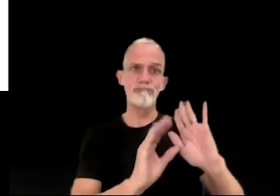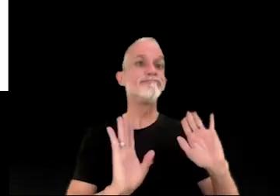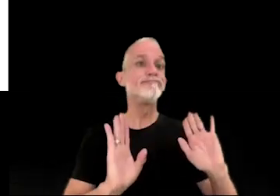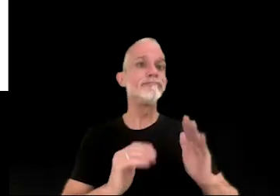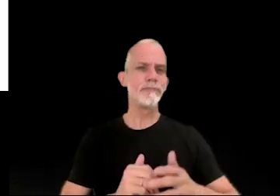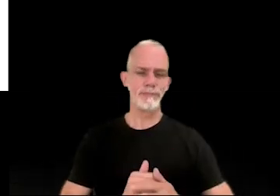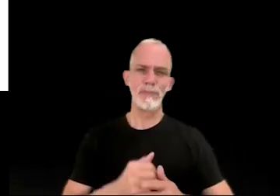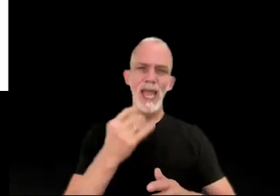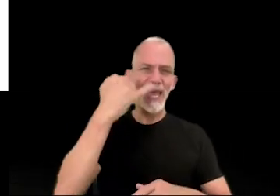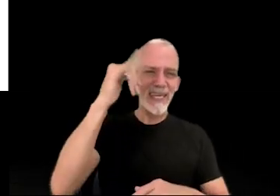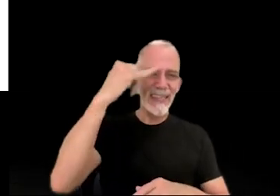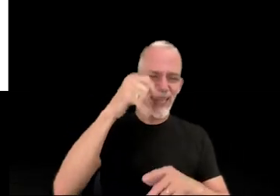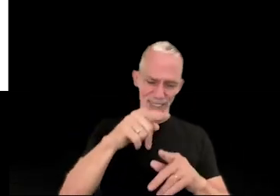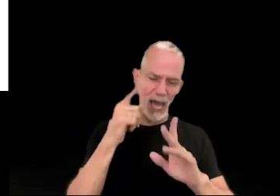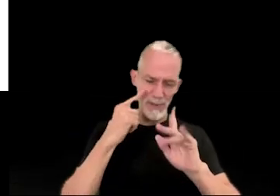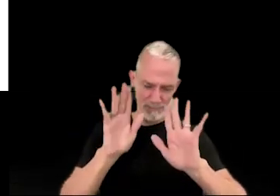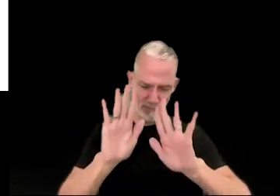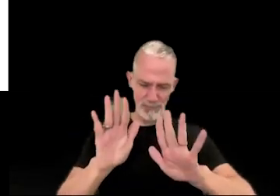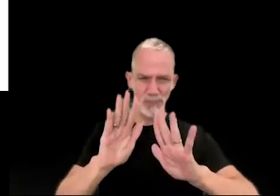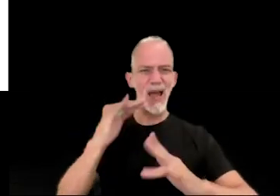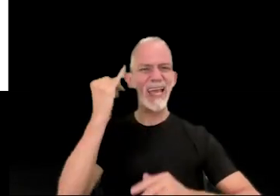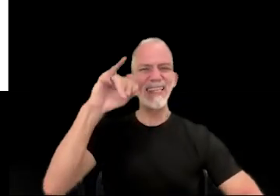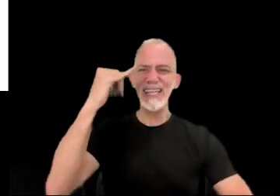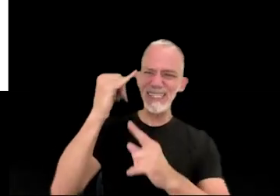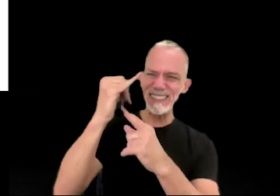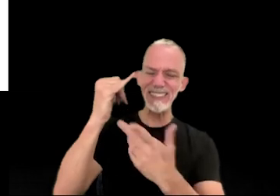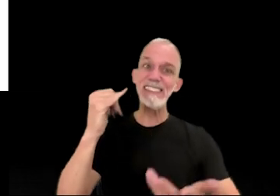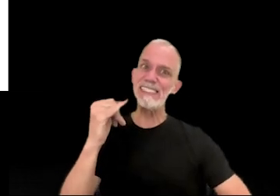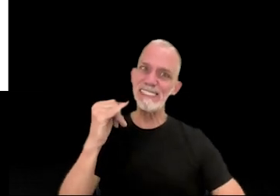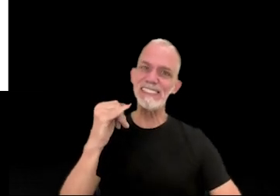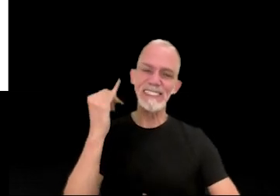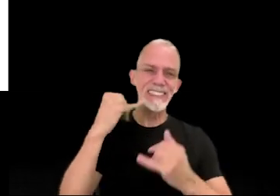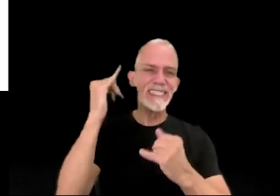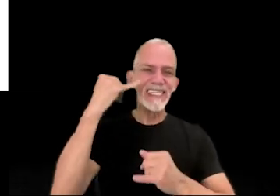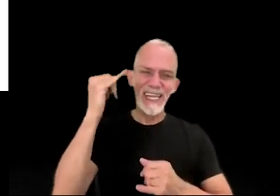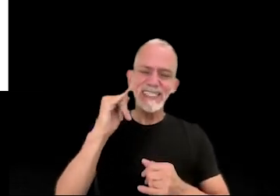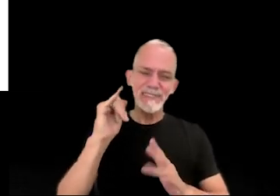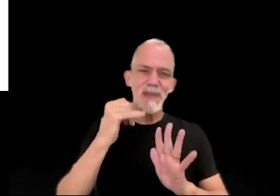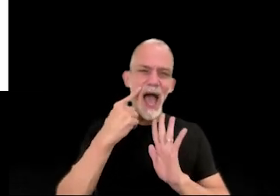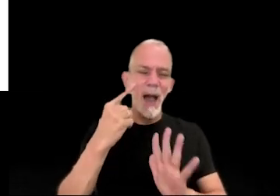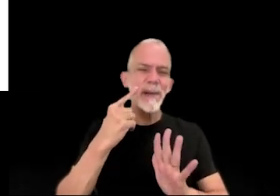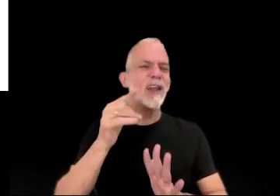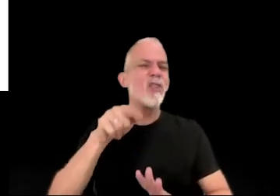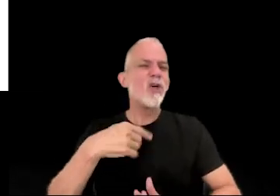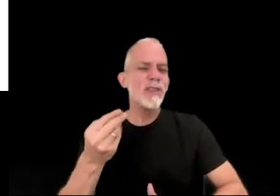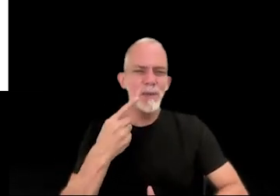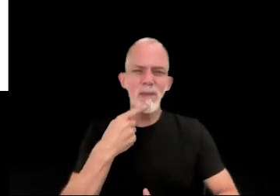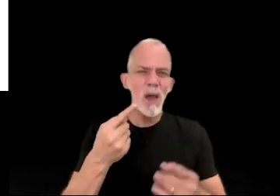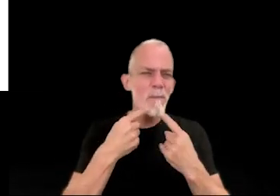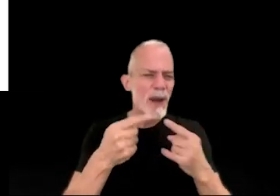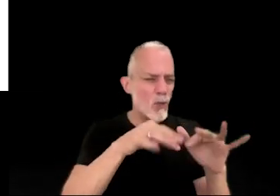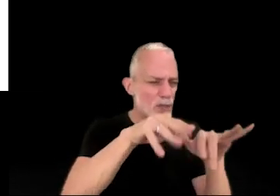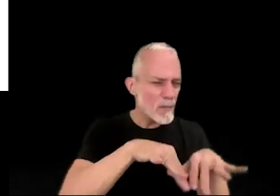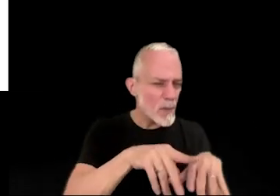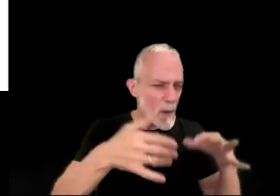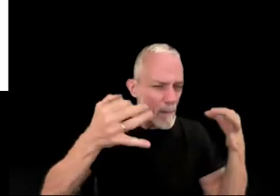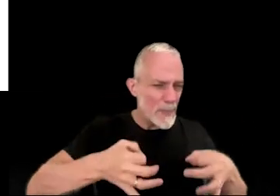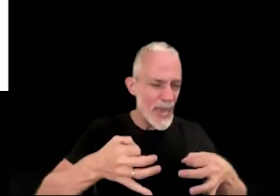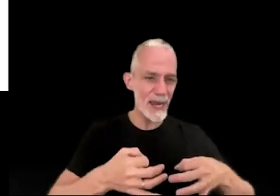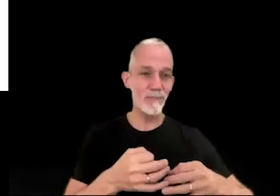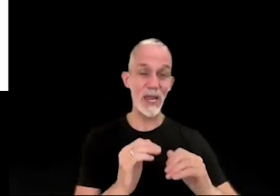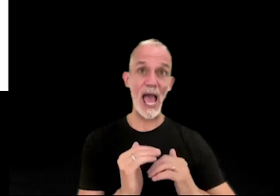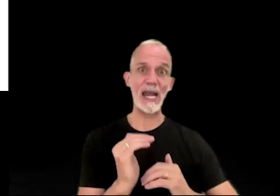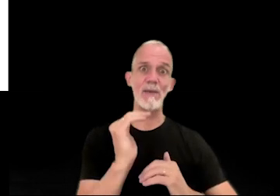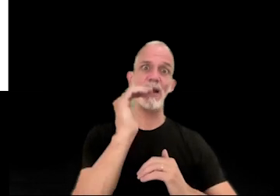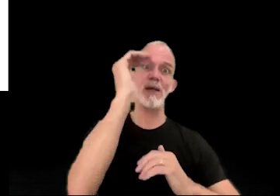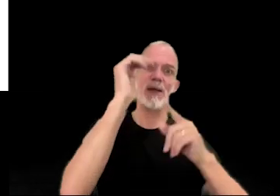Los intereses, a ver, con los intereses tenemos que analizar, estoy buscando la pregunta para leerla bien, Está eh, arriba,